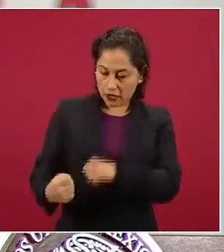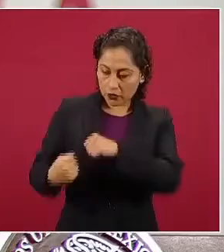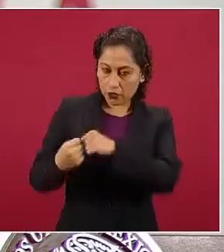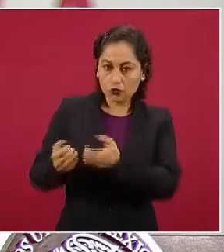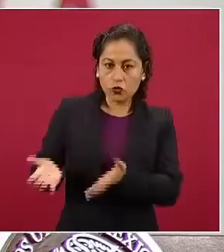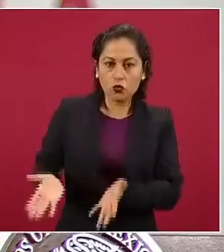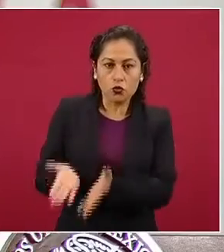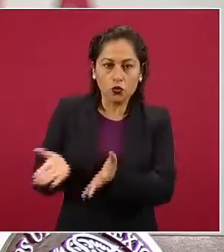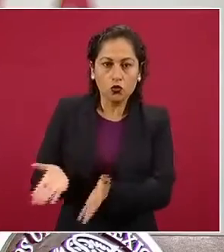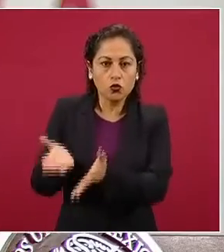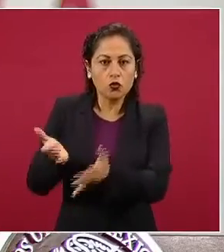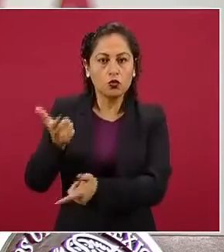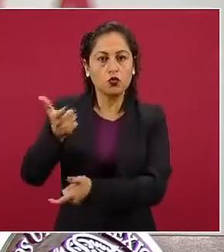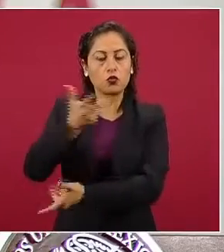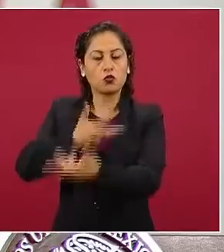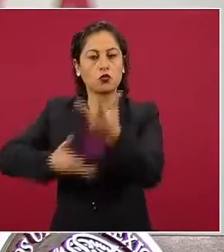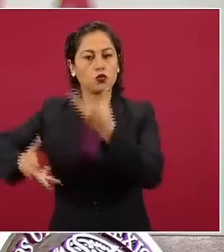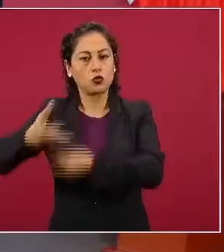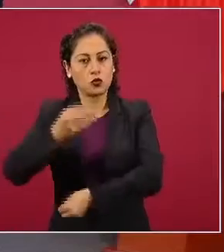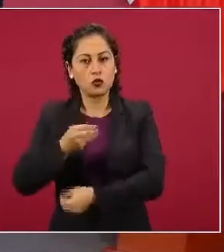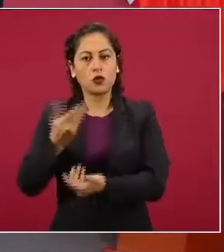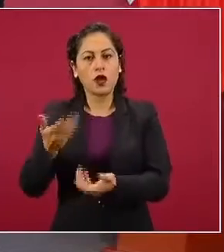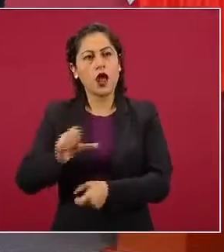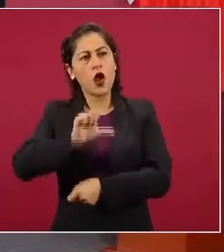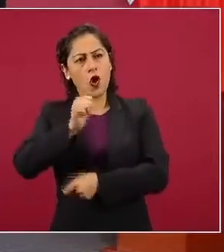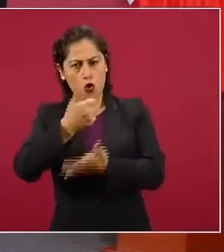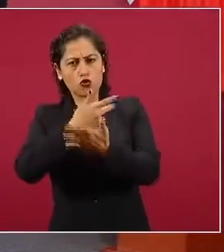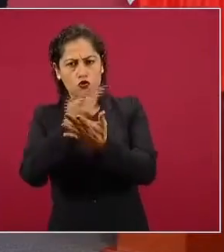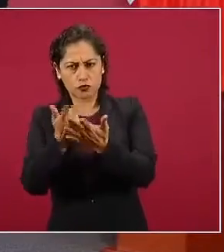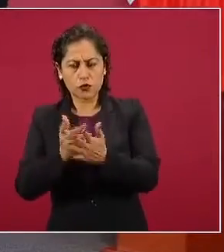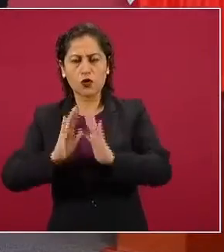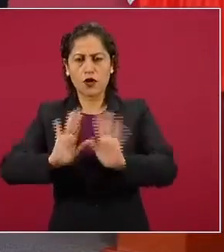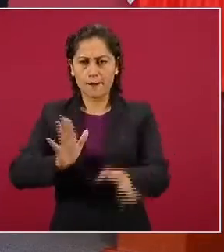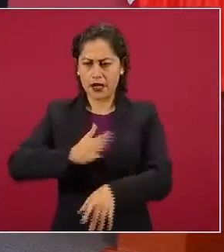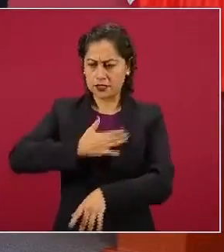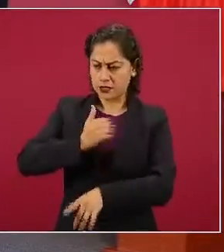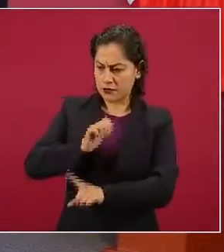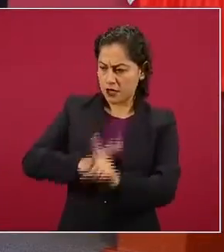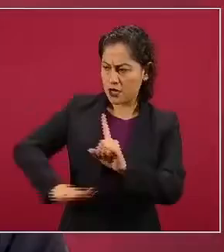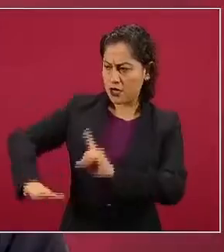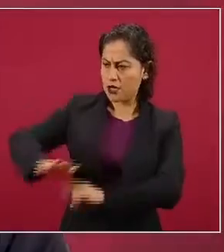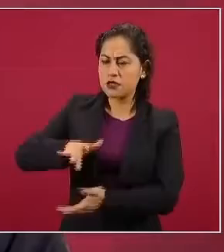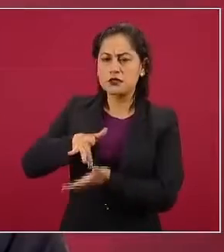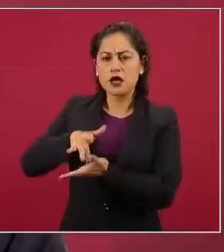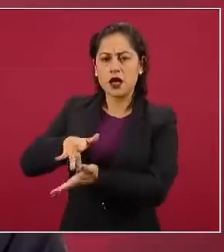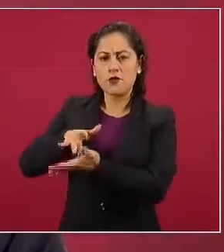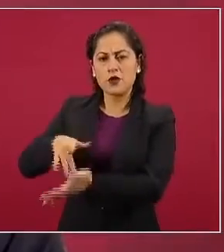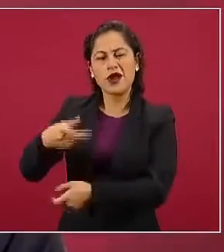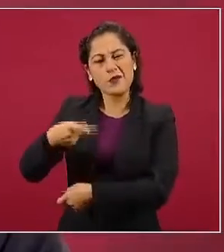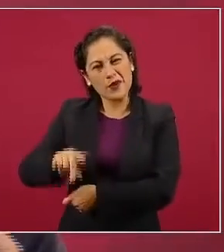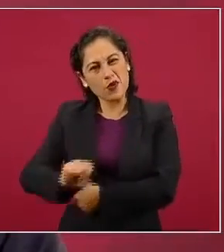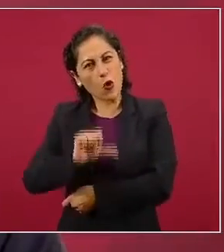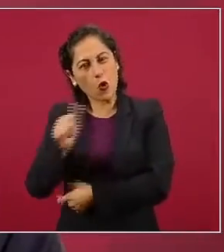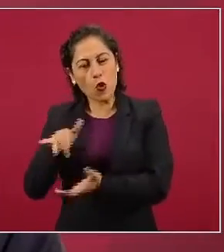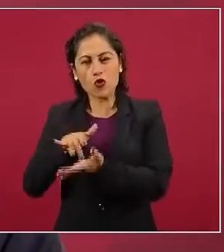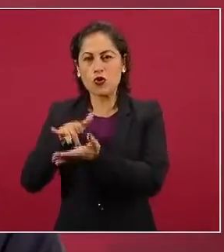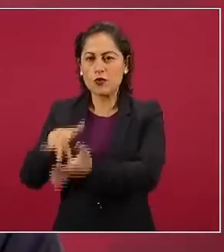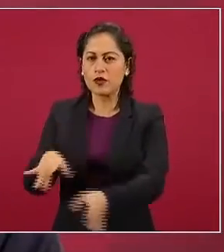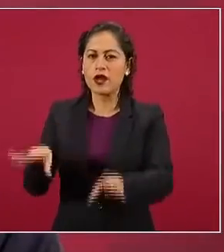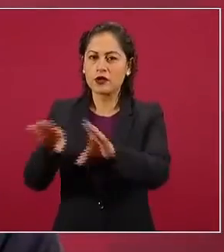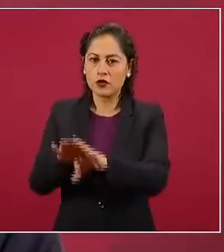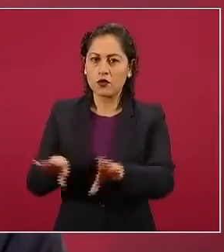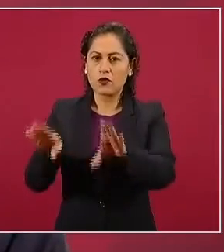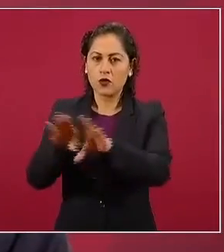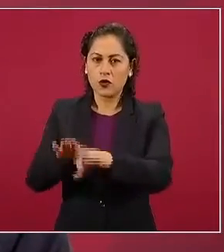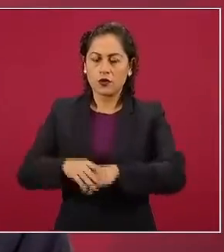fuera complementaria de los programas y de las inversiones que el propio gobierno ya está haciendo en la zona de